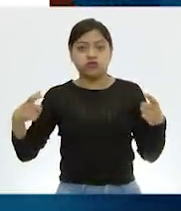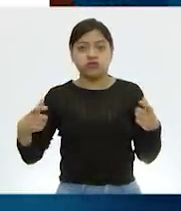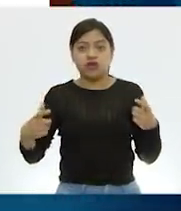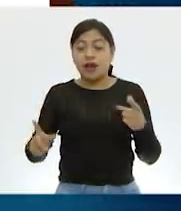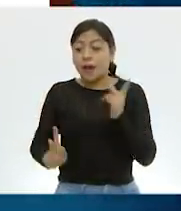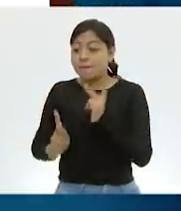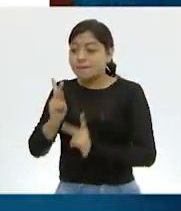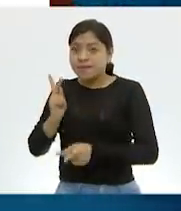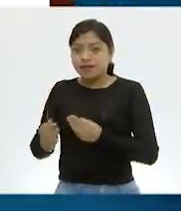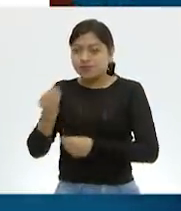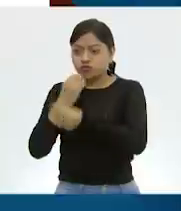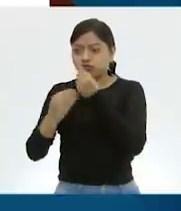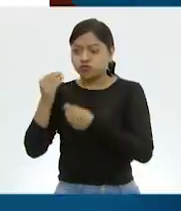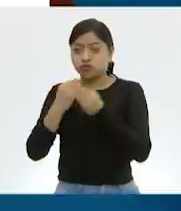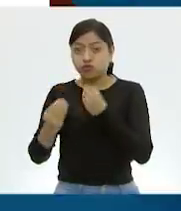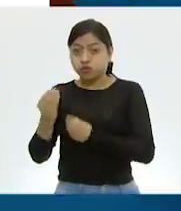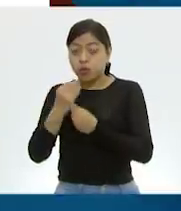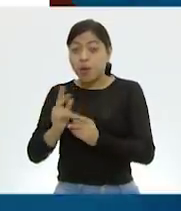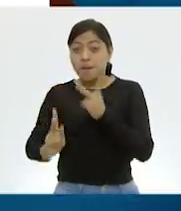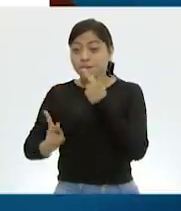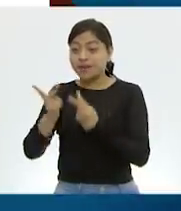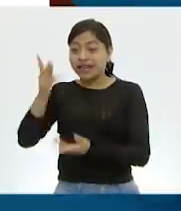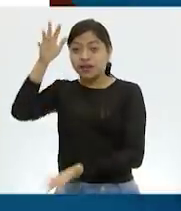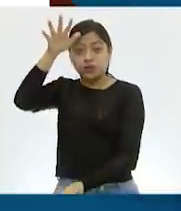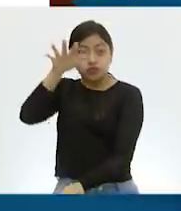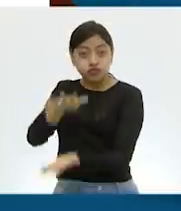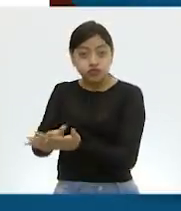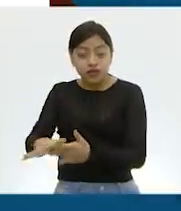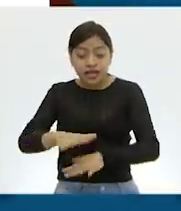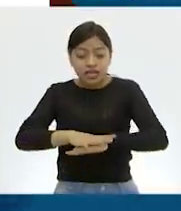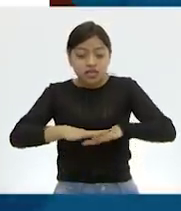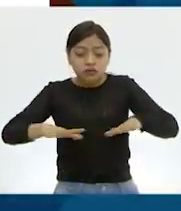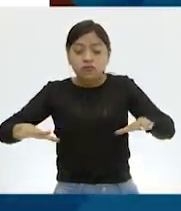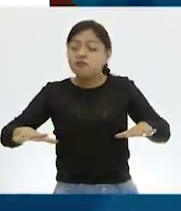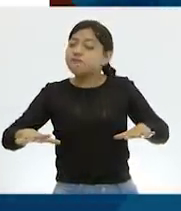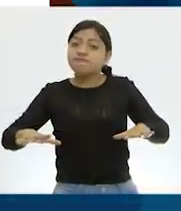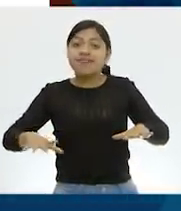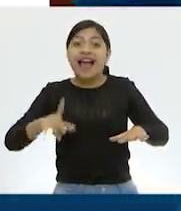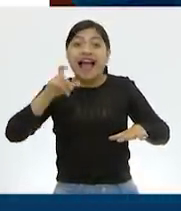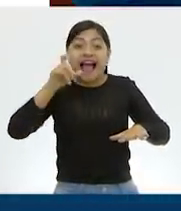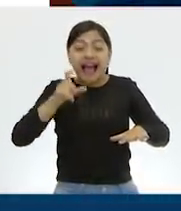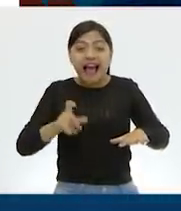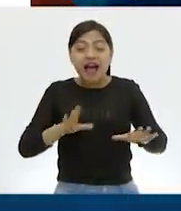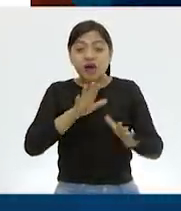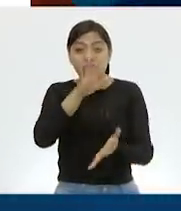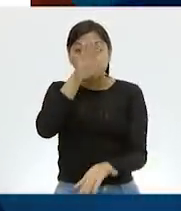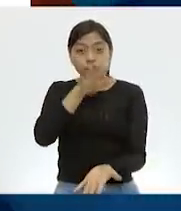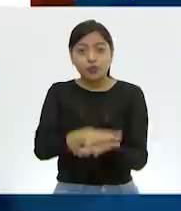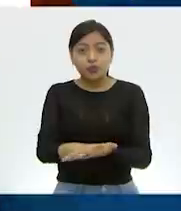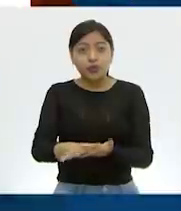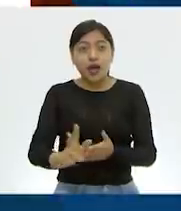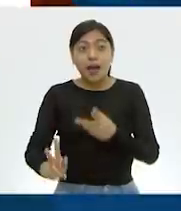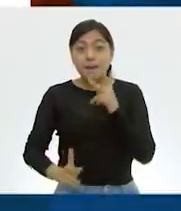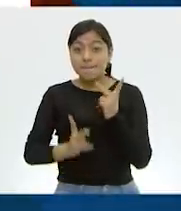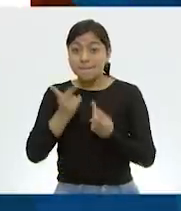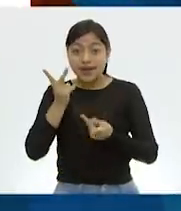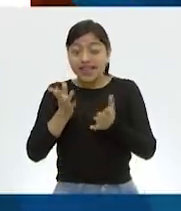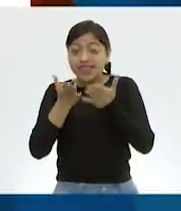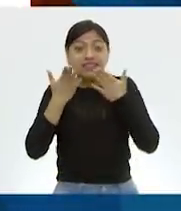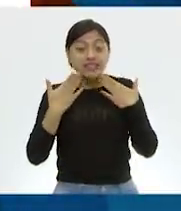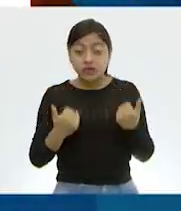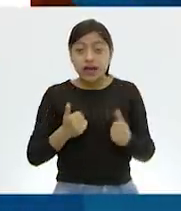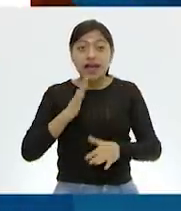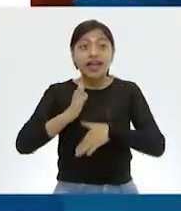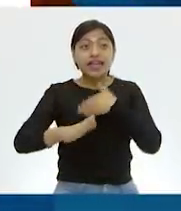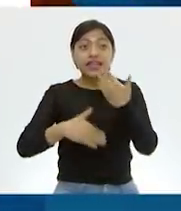plantas. Sin plantas, el suelo se pierde y se acaba el agua. Si quitamos a las plantas, ya no tienen